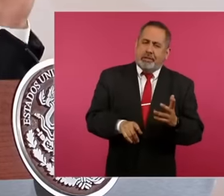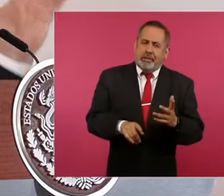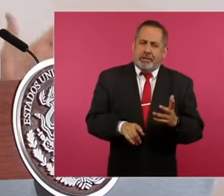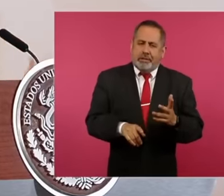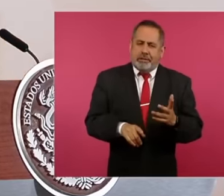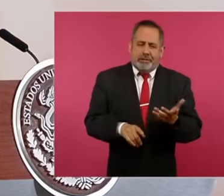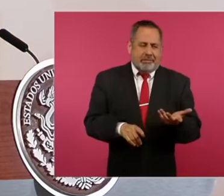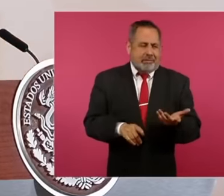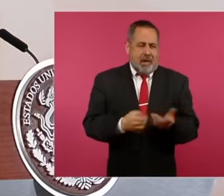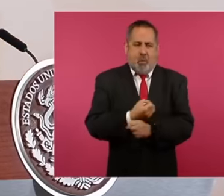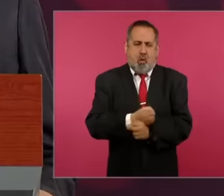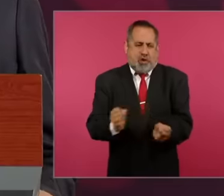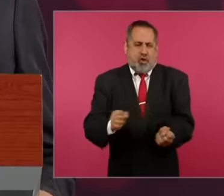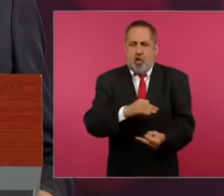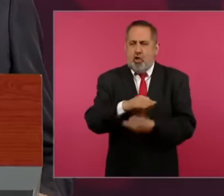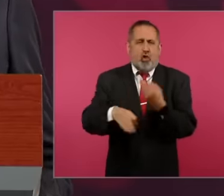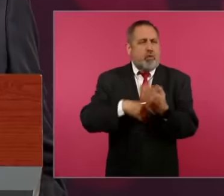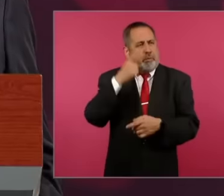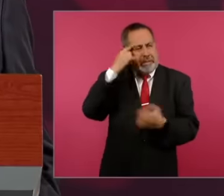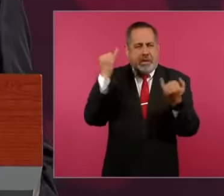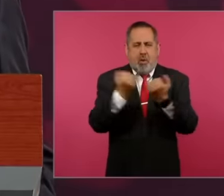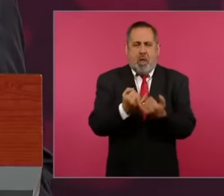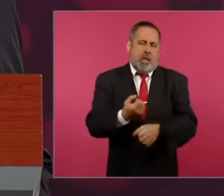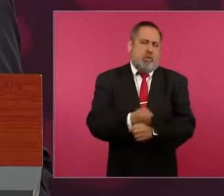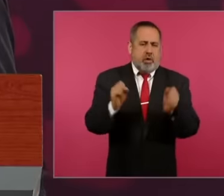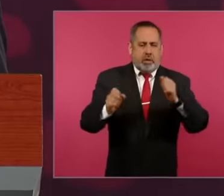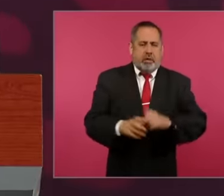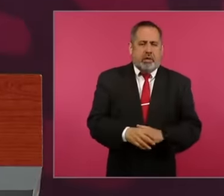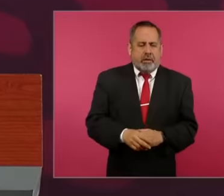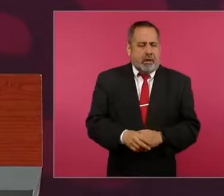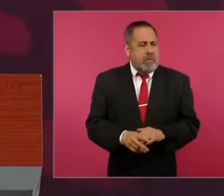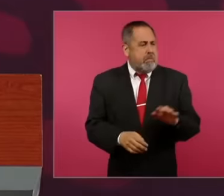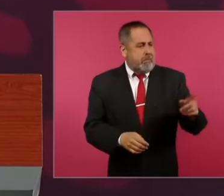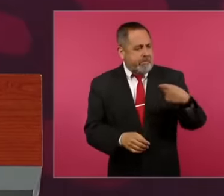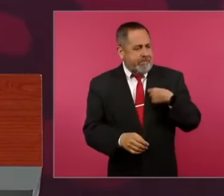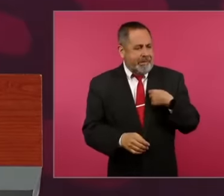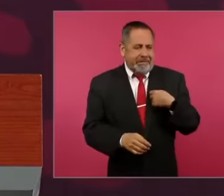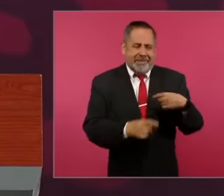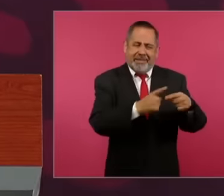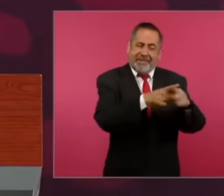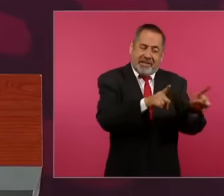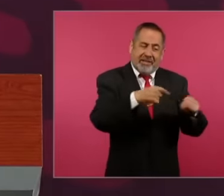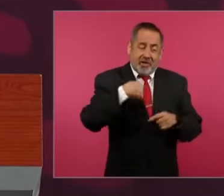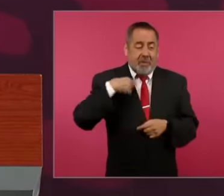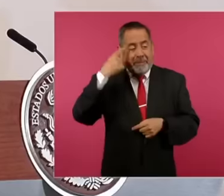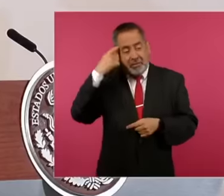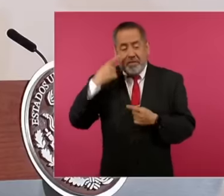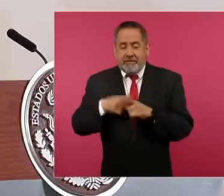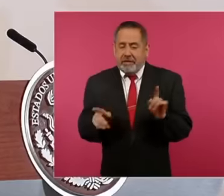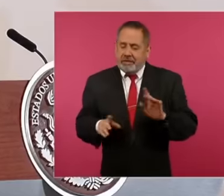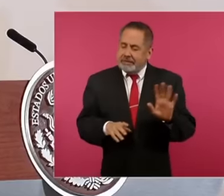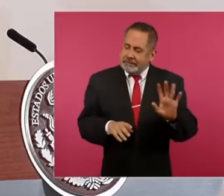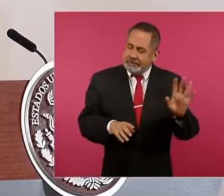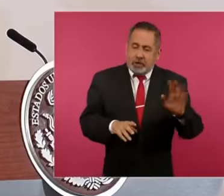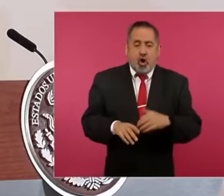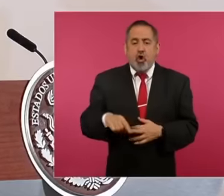Sería la vida muy aburrida, ¿verdad? Entonces tenemos diferencias. Y yo no